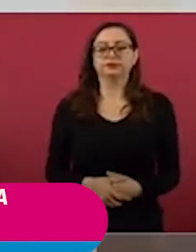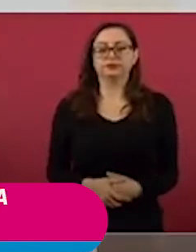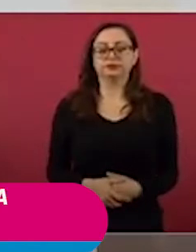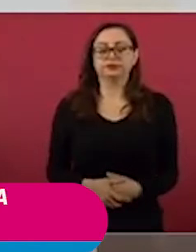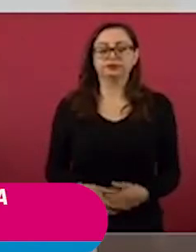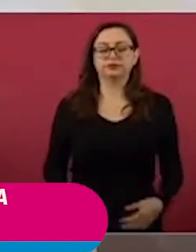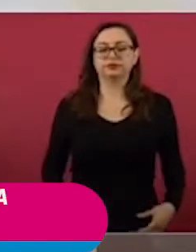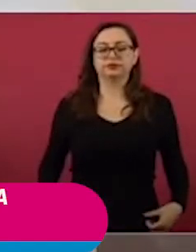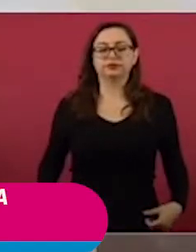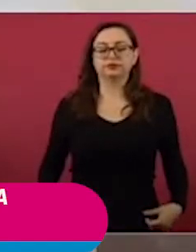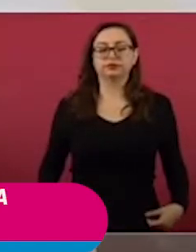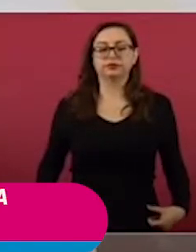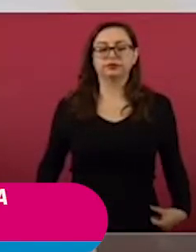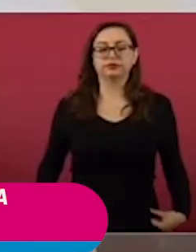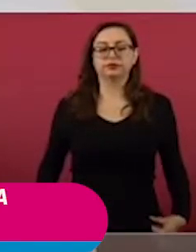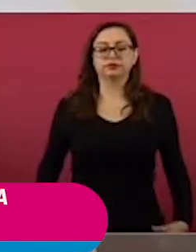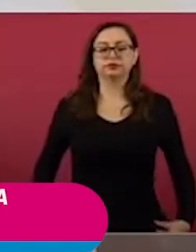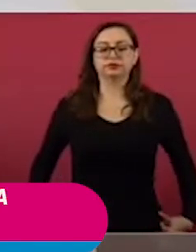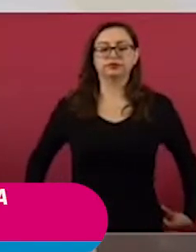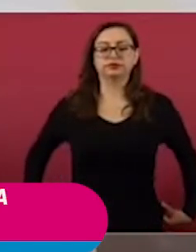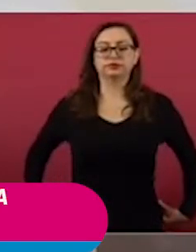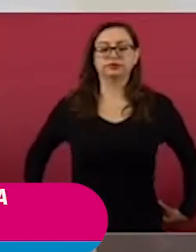no sé si a pregunta de ustedes o